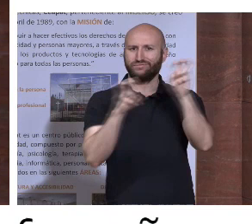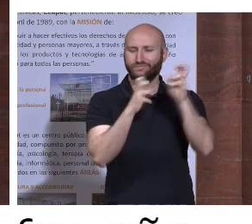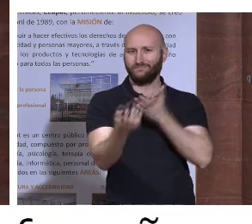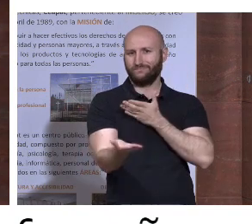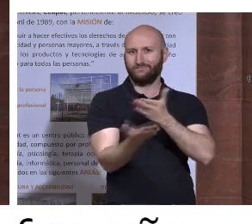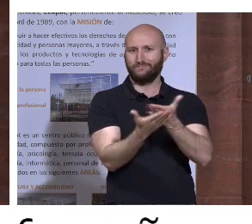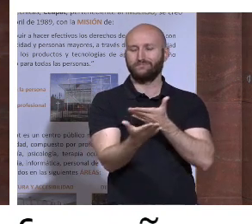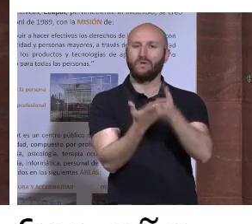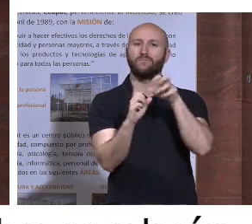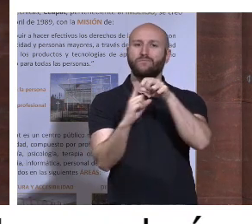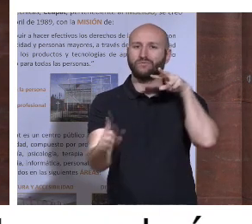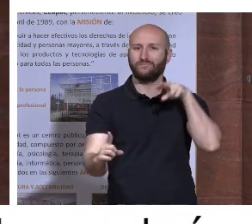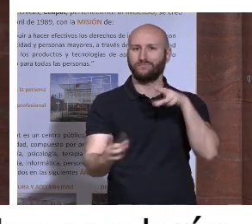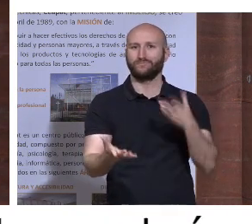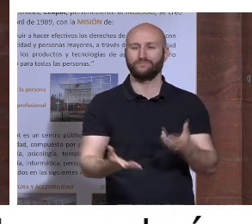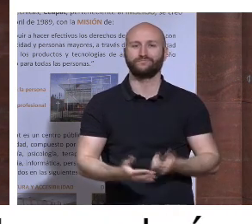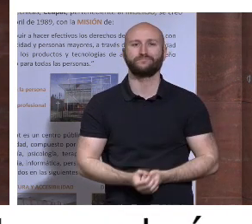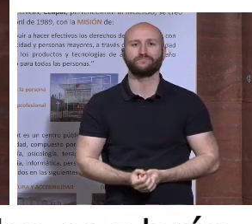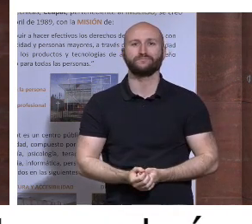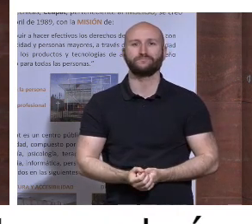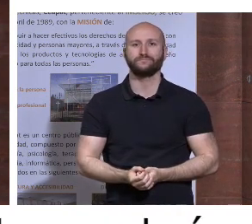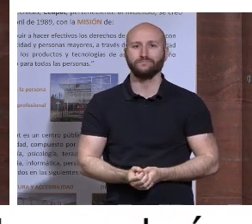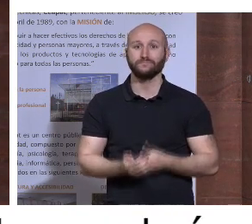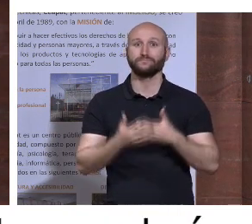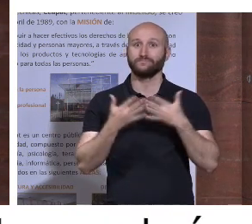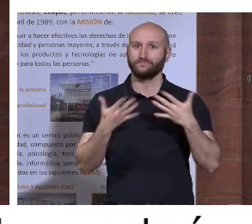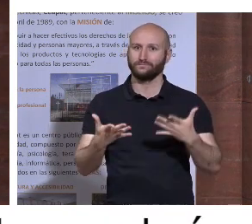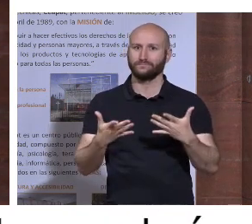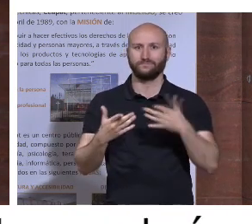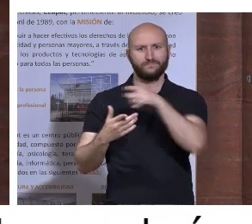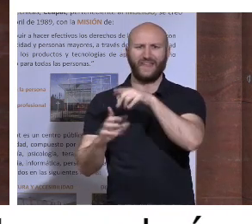estas perspectivas. Bueno, pues todavía es un